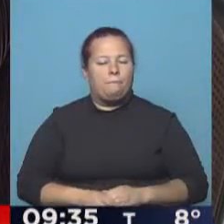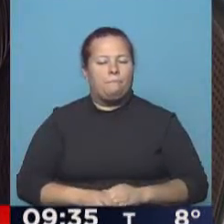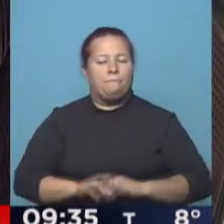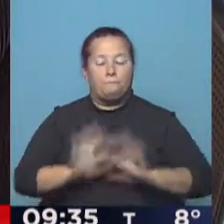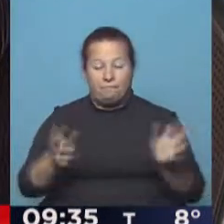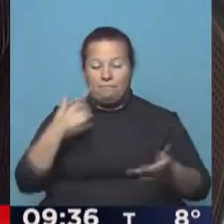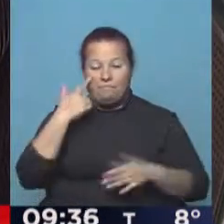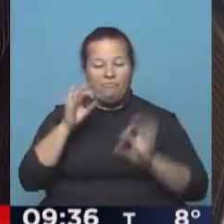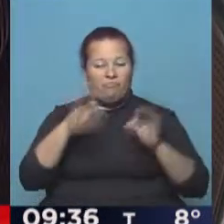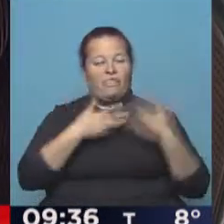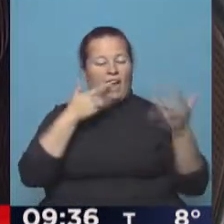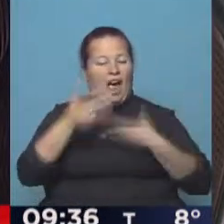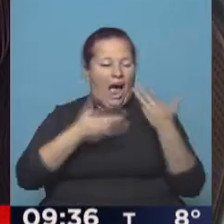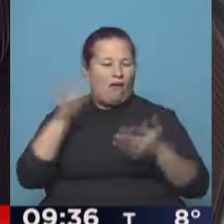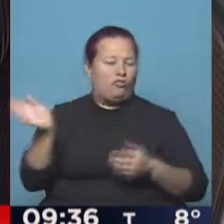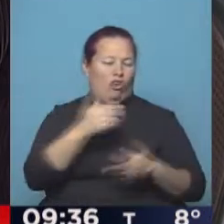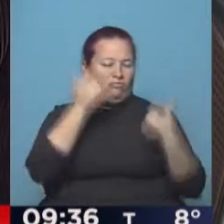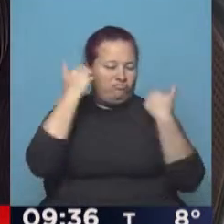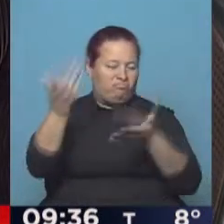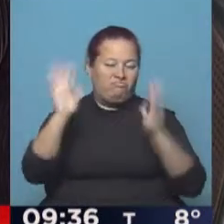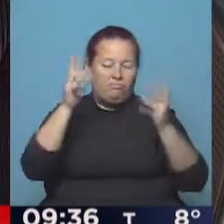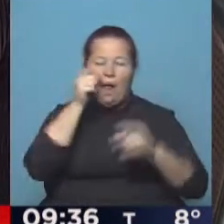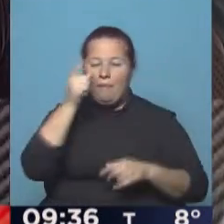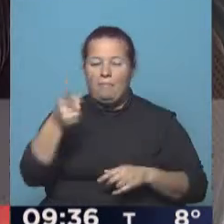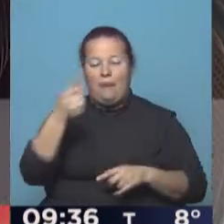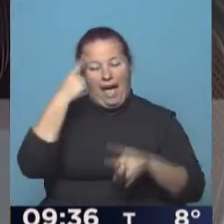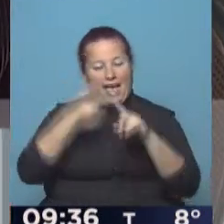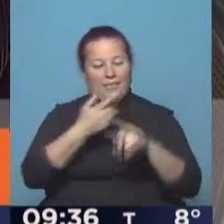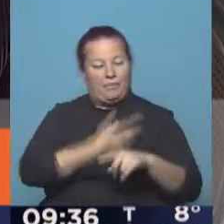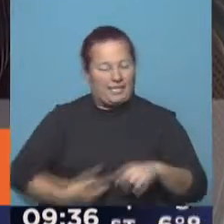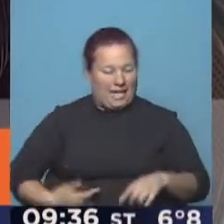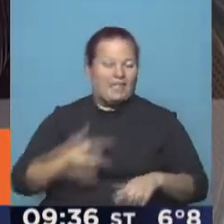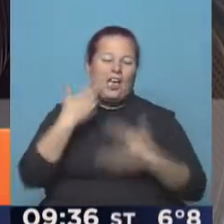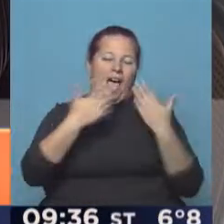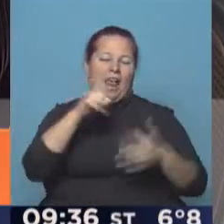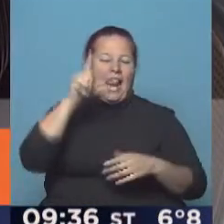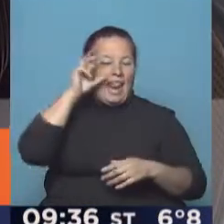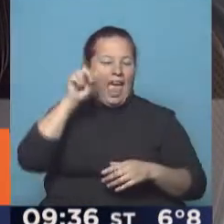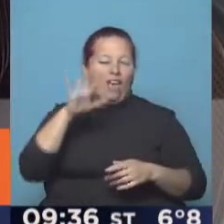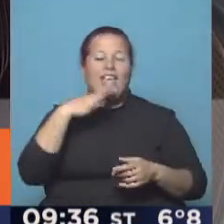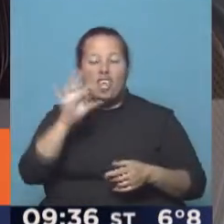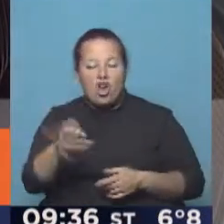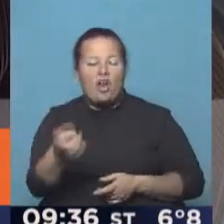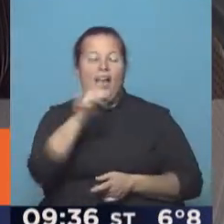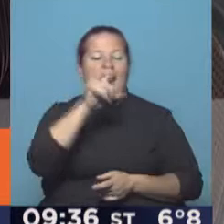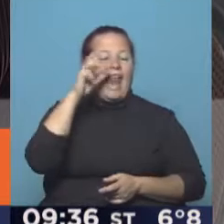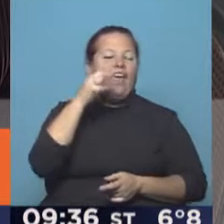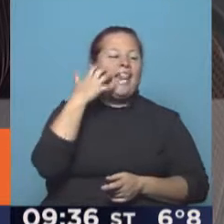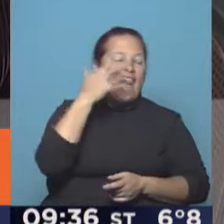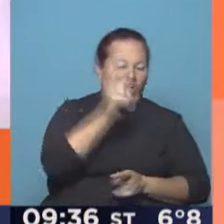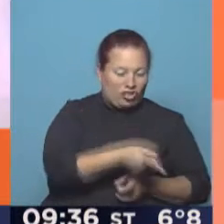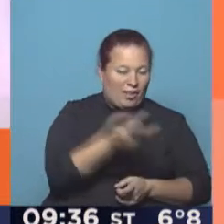Bueno, allí estaban, palabras todas elogiosas para el ex mandatario. Estamos dialogando con Leandro, con el hijo, con Leandro, con el